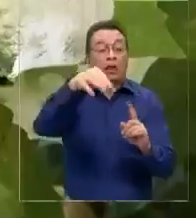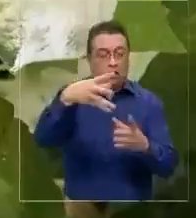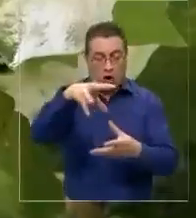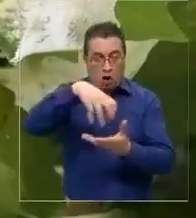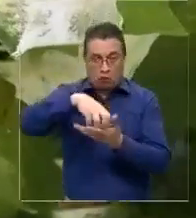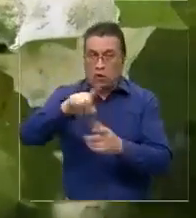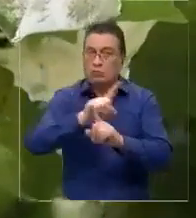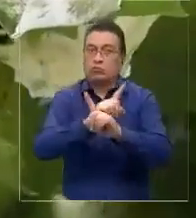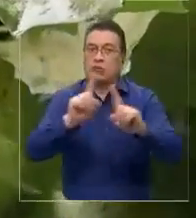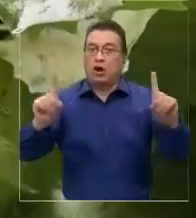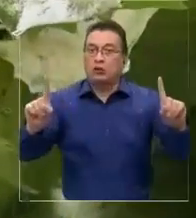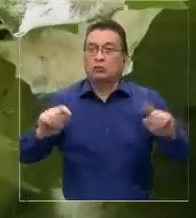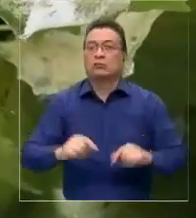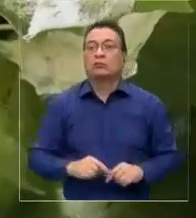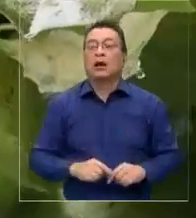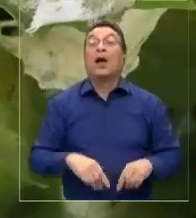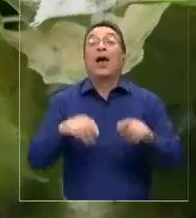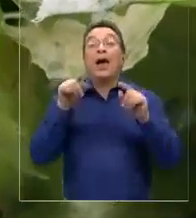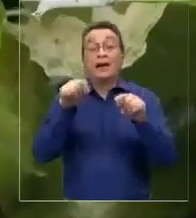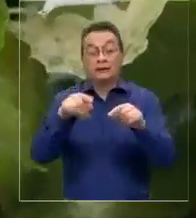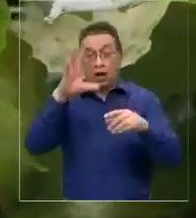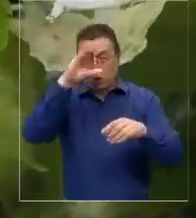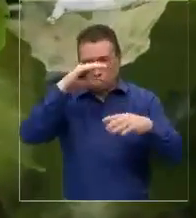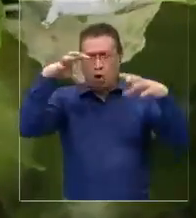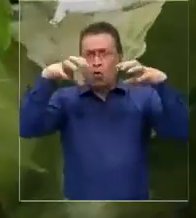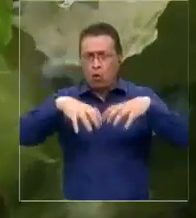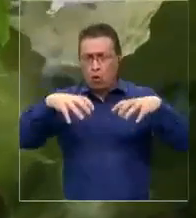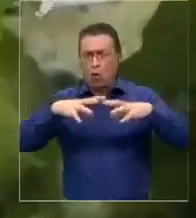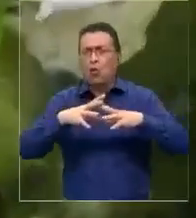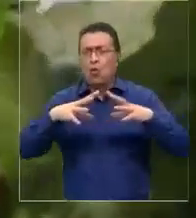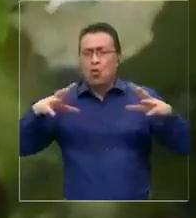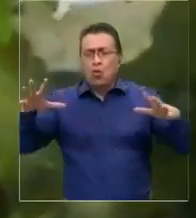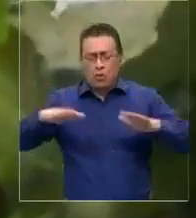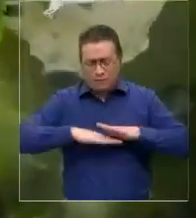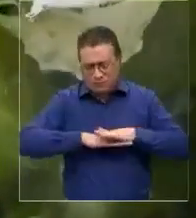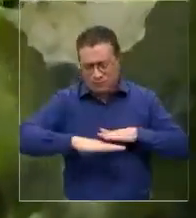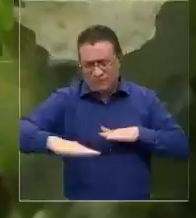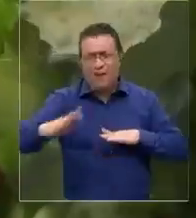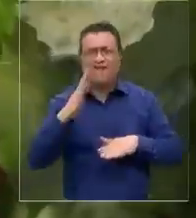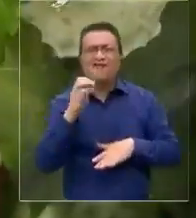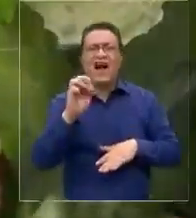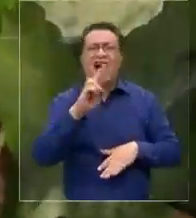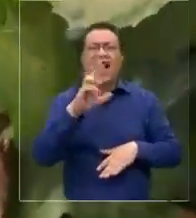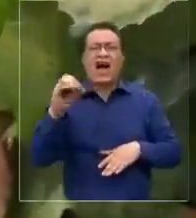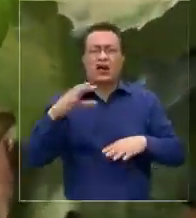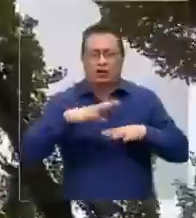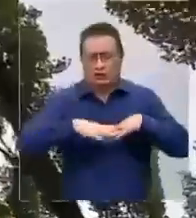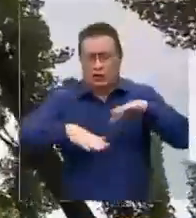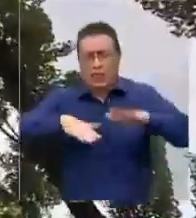comuna. Esa noche había llovido mucho, estaba todo lleno de barro.